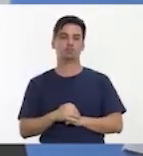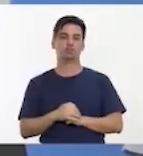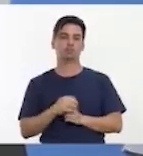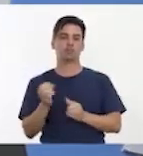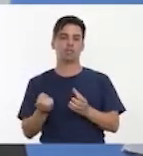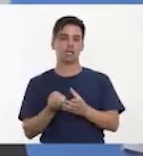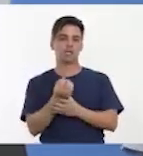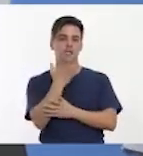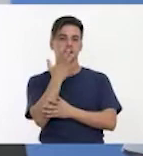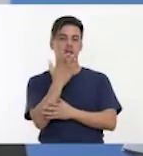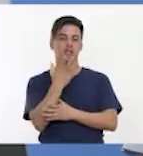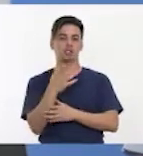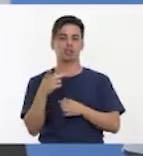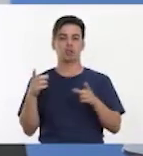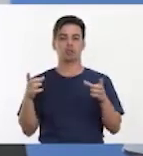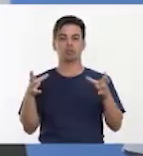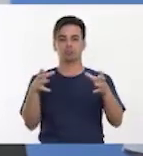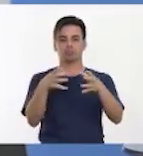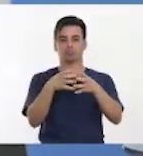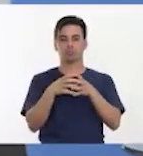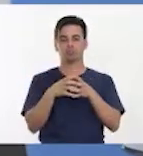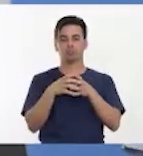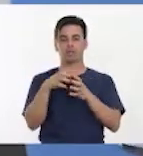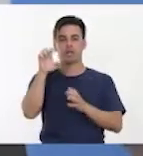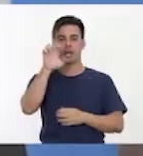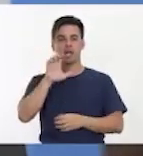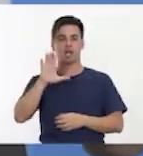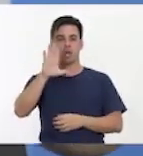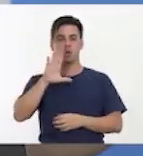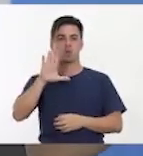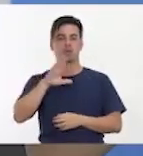la creación de la Unión Europea.